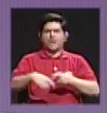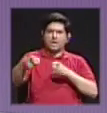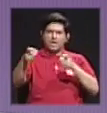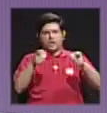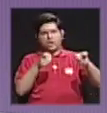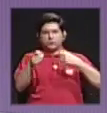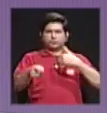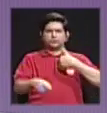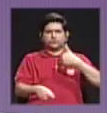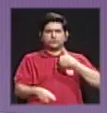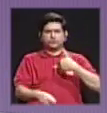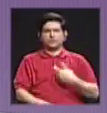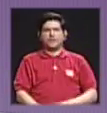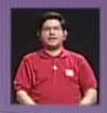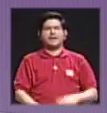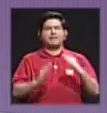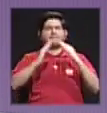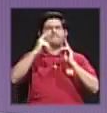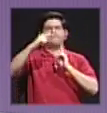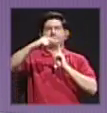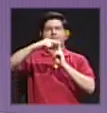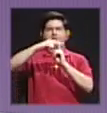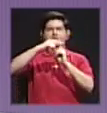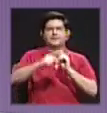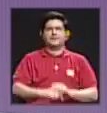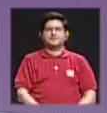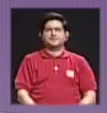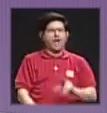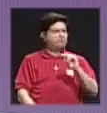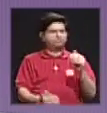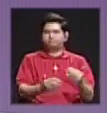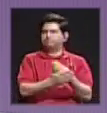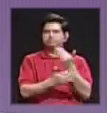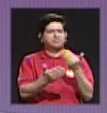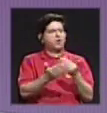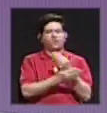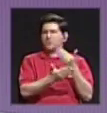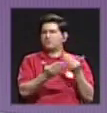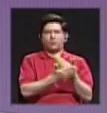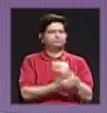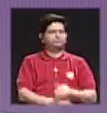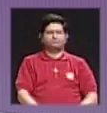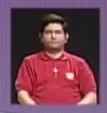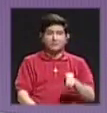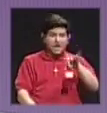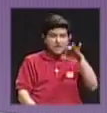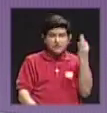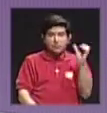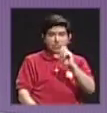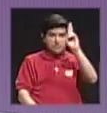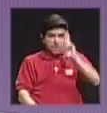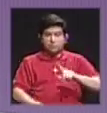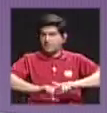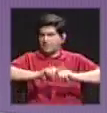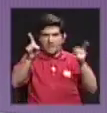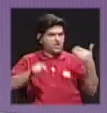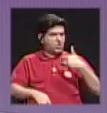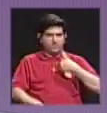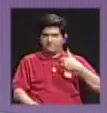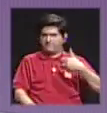dominio que ha ejercido la Iglesia no es nuevo, no es algo reciente. Y en ese sentido, Costa Rica no se